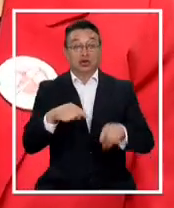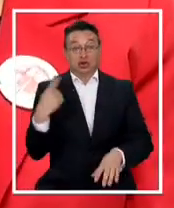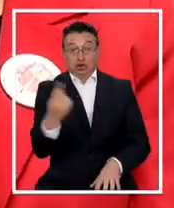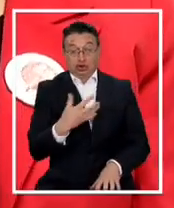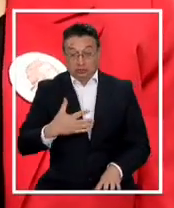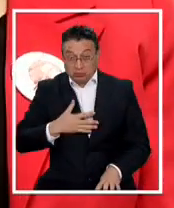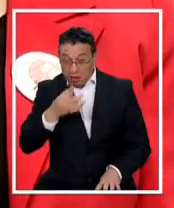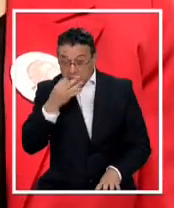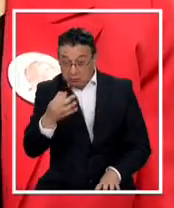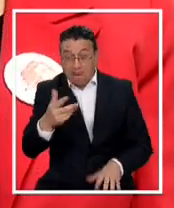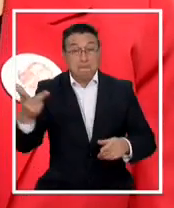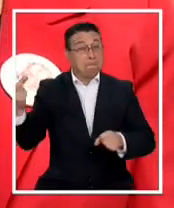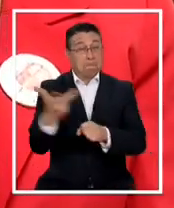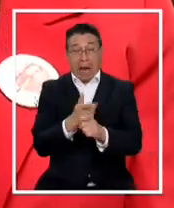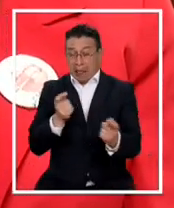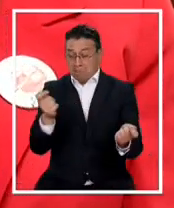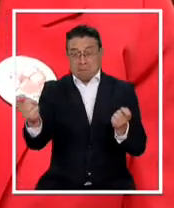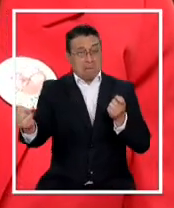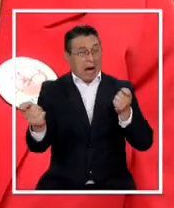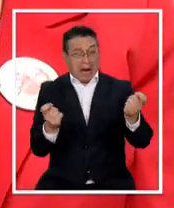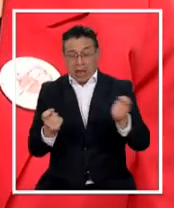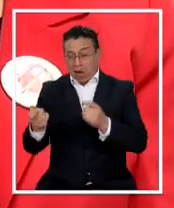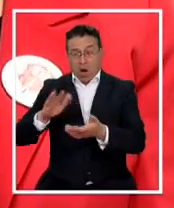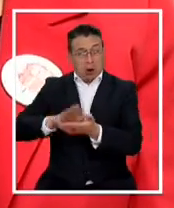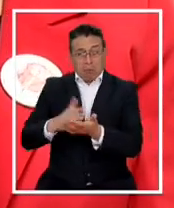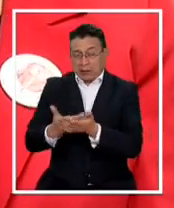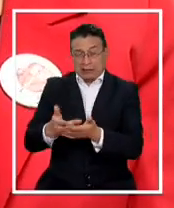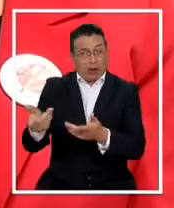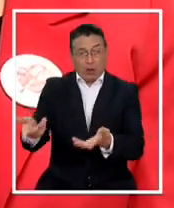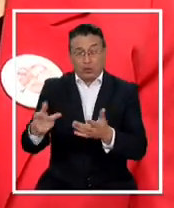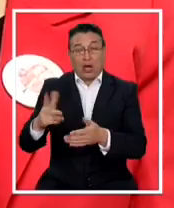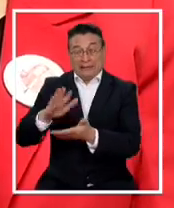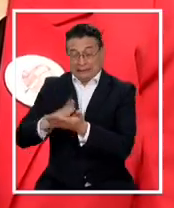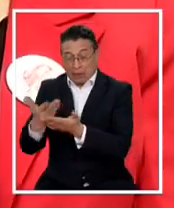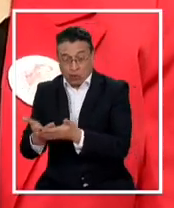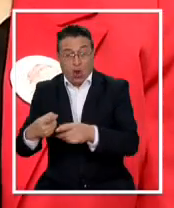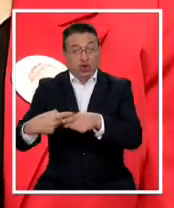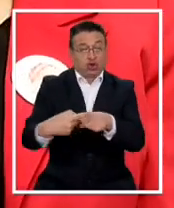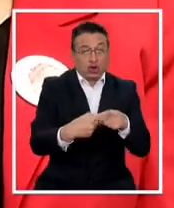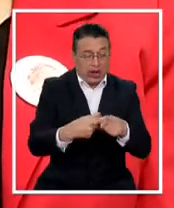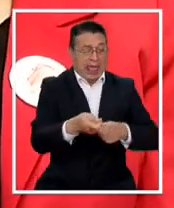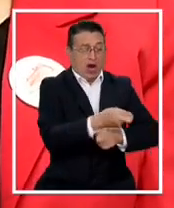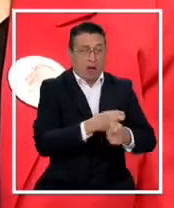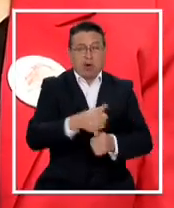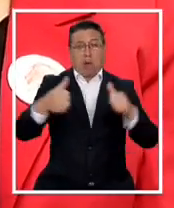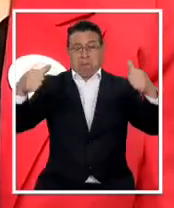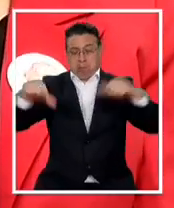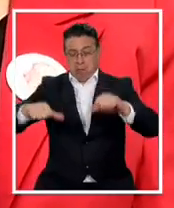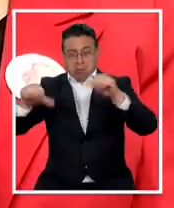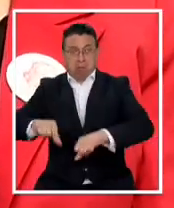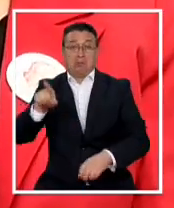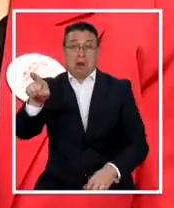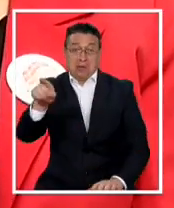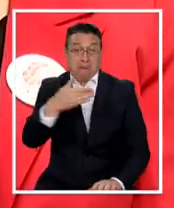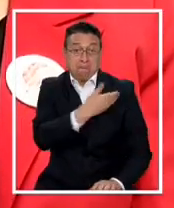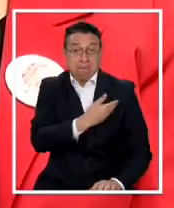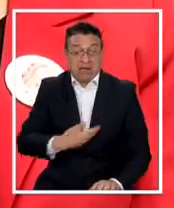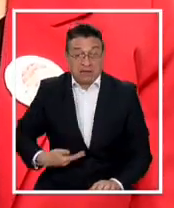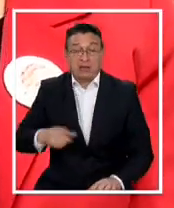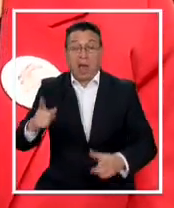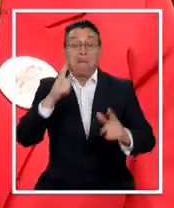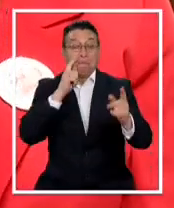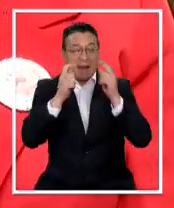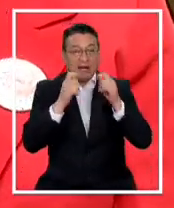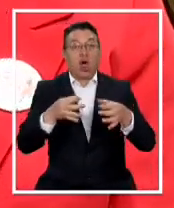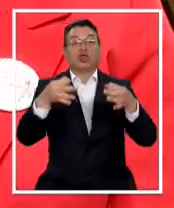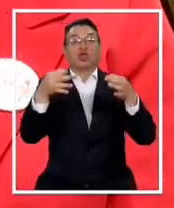con el mal manejo de la crisis sanitaria, tanto en lo sanitario, en lo social y en lo económico, el presidente ha puesto en peligro